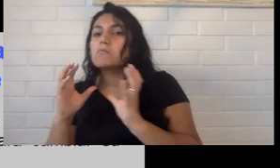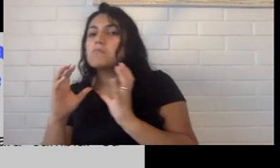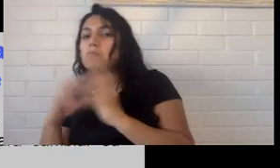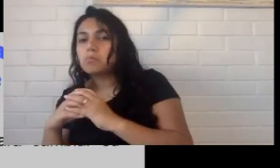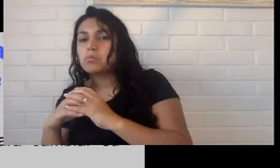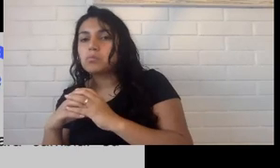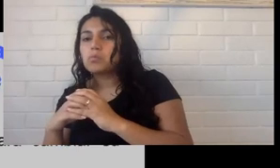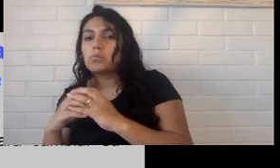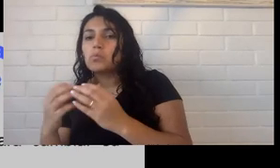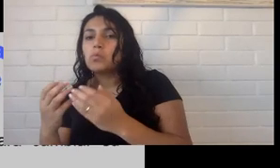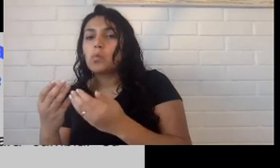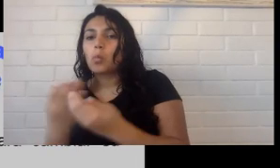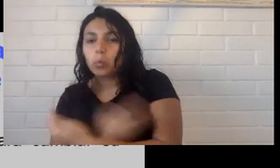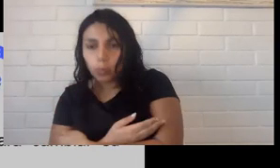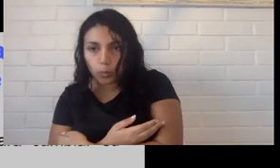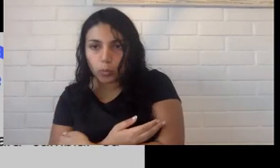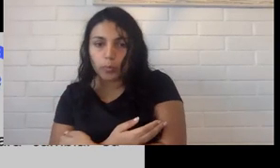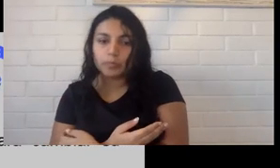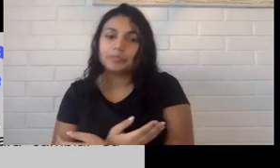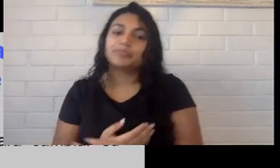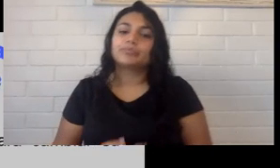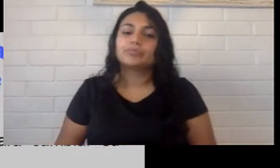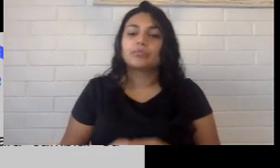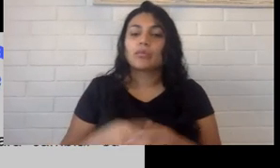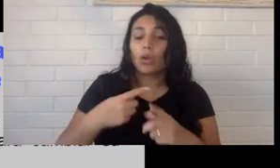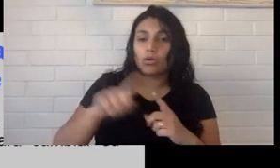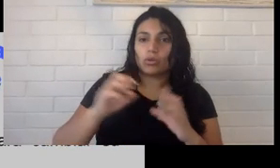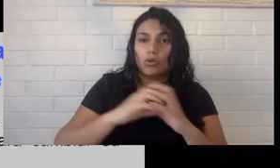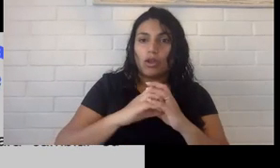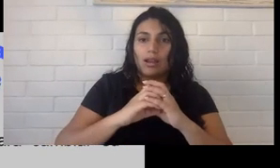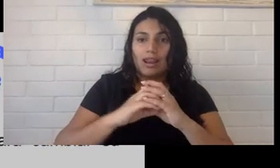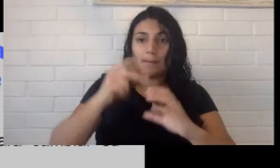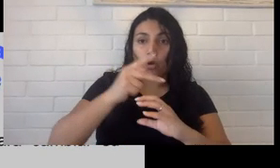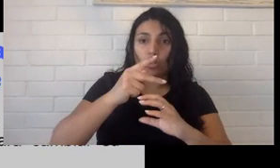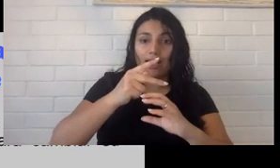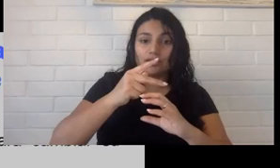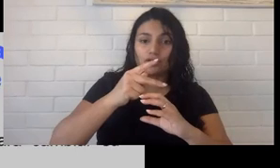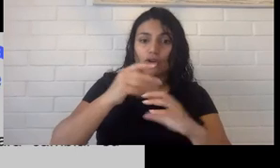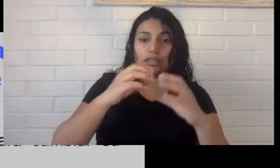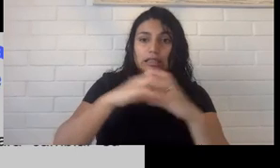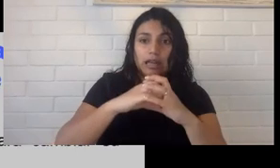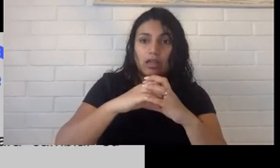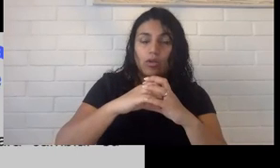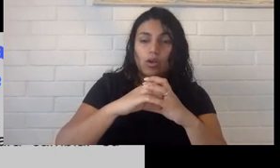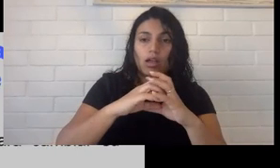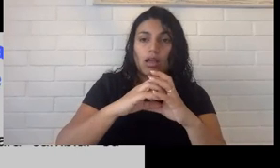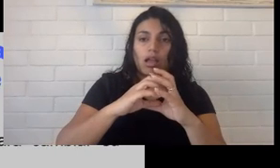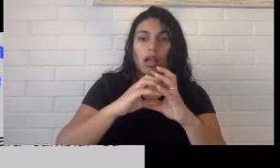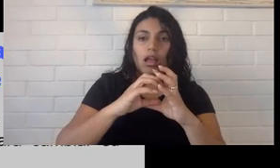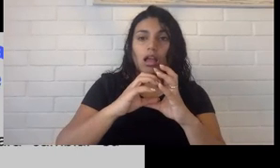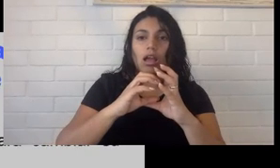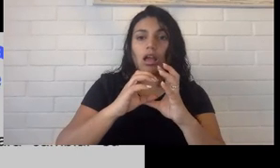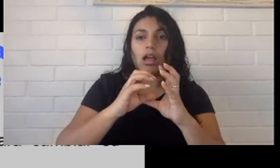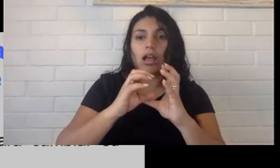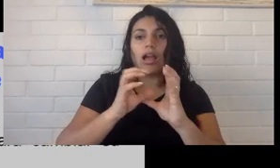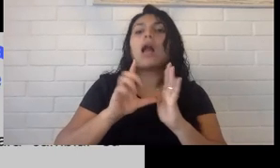una inactivación lenta. Los canales de potasio, por otro lado, pasan de cerrado a abierto en forma